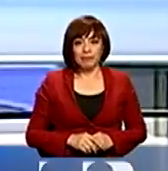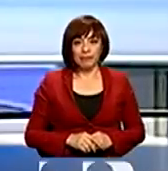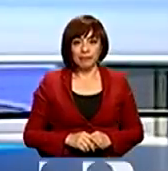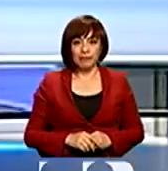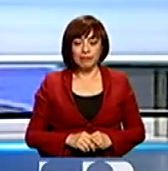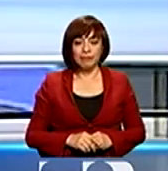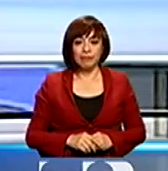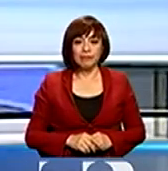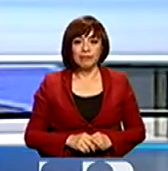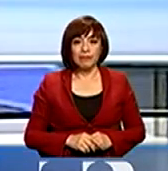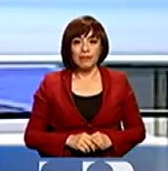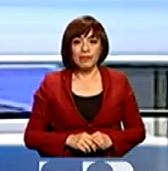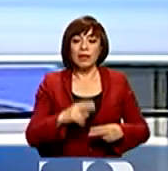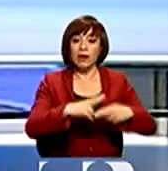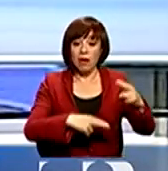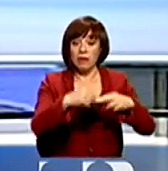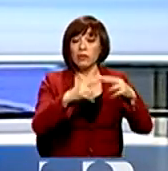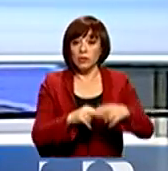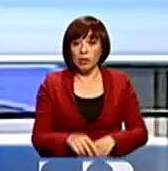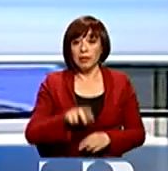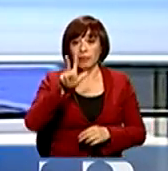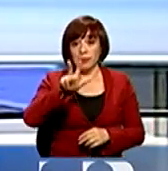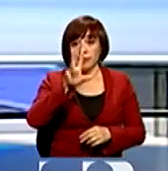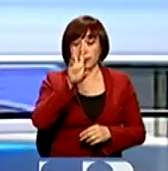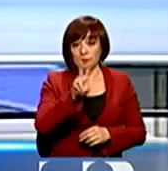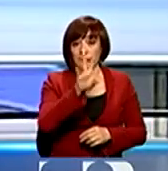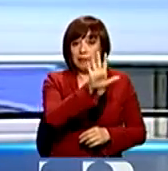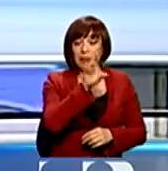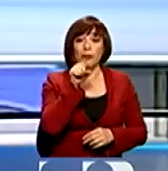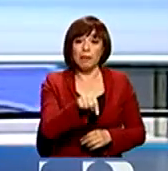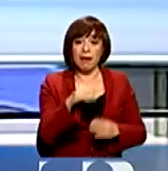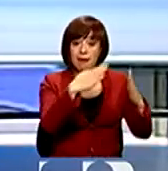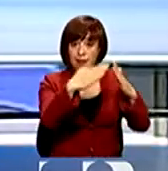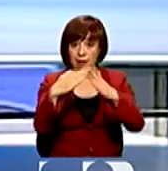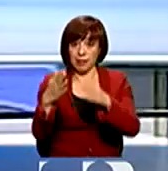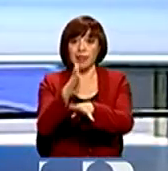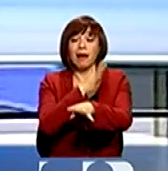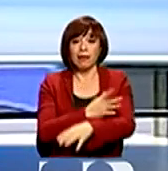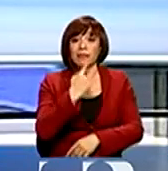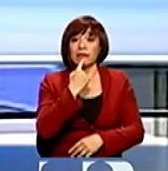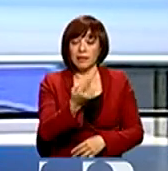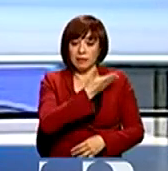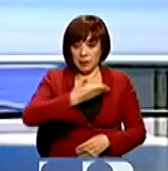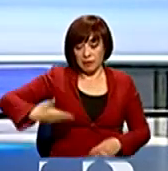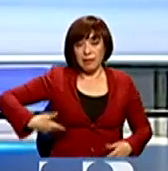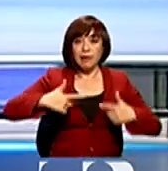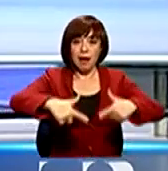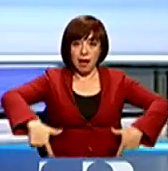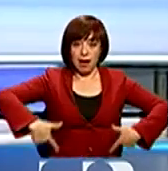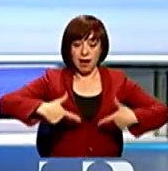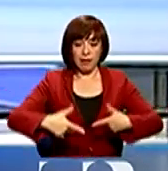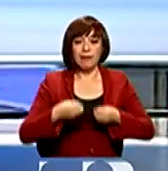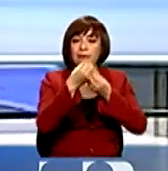Pese a que la construcción de 325 mil casas fue un ofrecimiento de campaña del presidente Lenín Moreno, vivienda es uno de